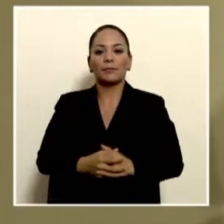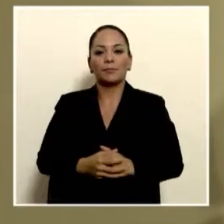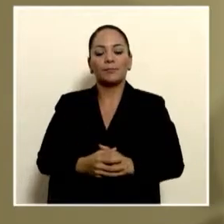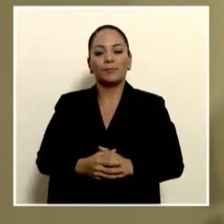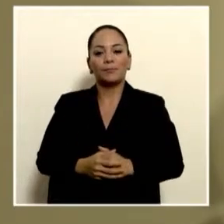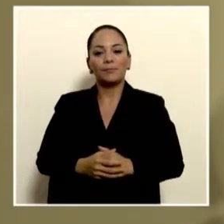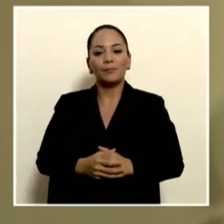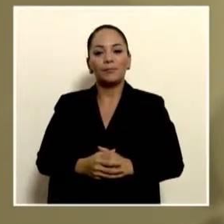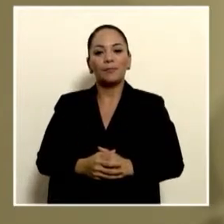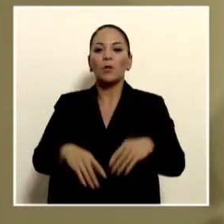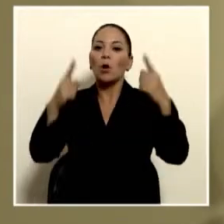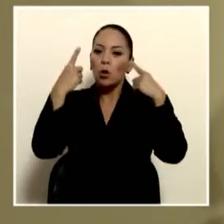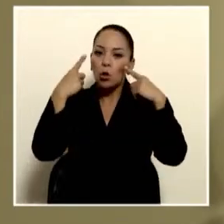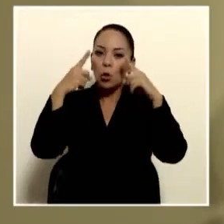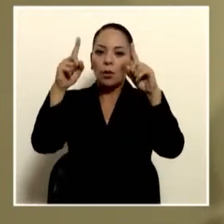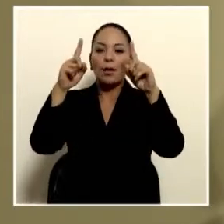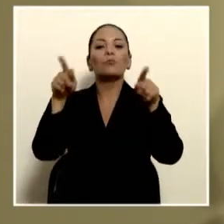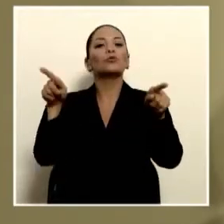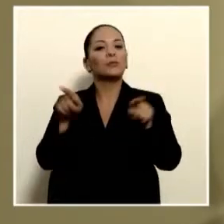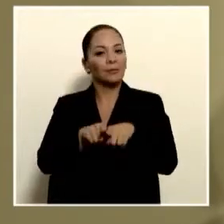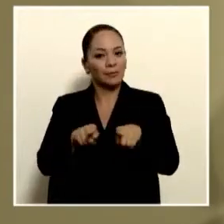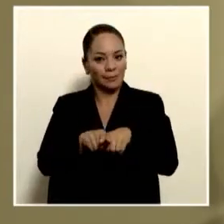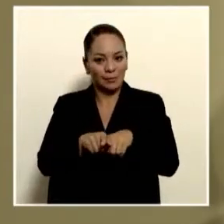Además, logramos